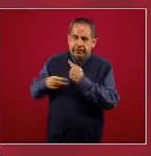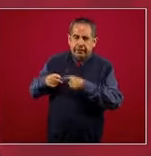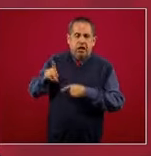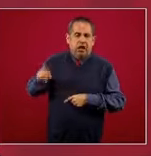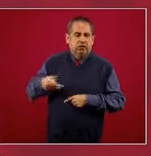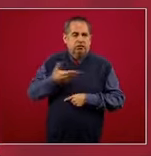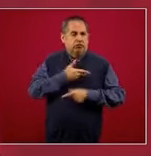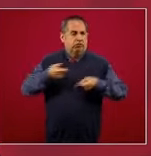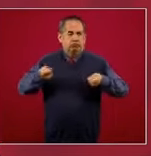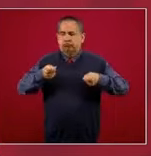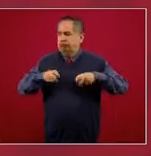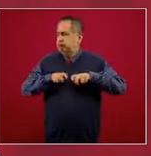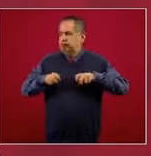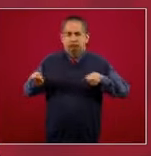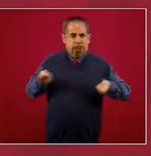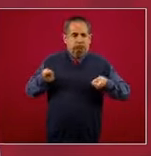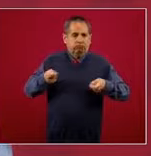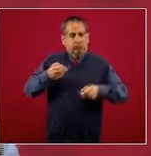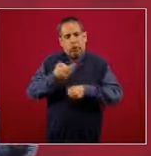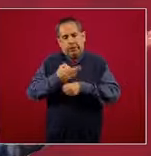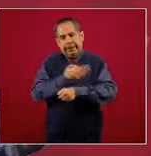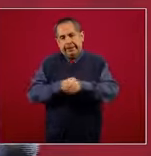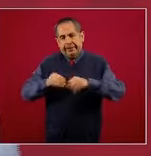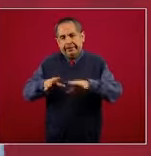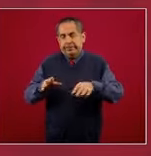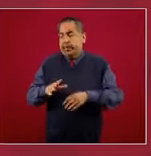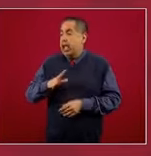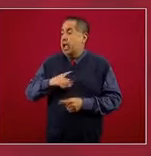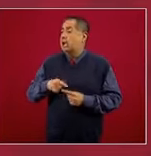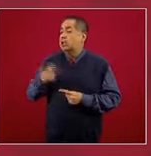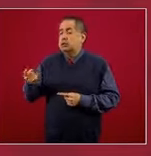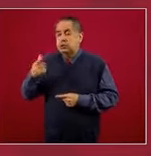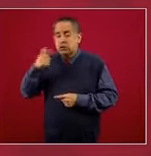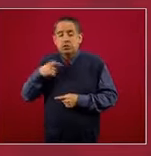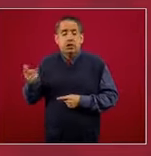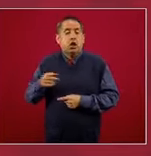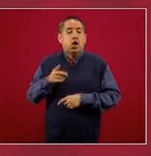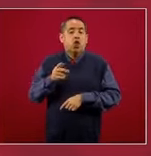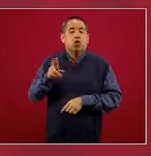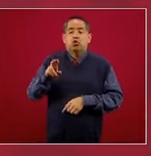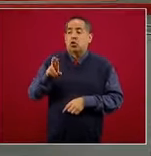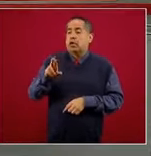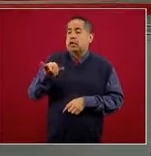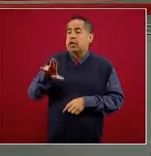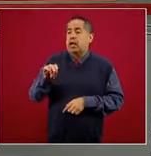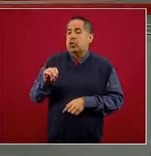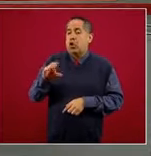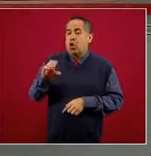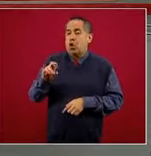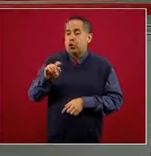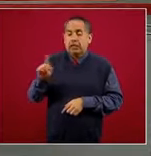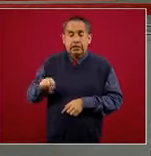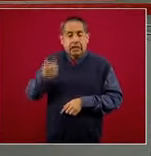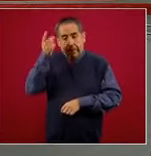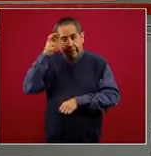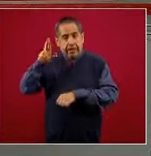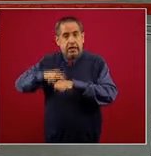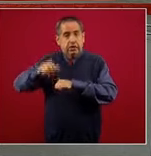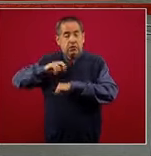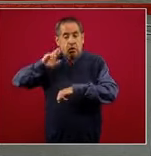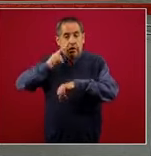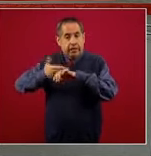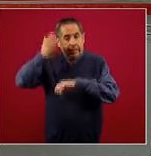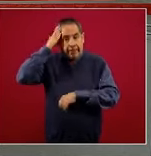preside normalmente estas conferencias vespertinas. Nos acompaña esta noche el doctor Ricardo Cortés Alcalá, director general